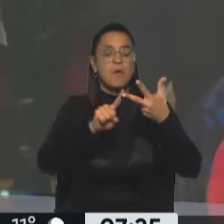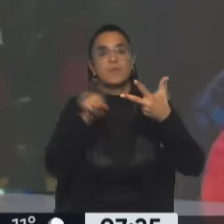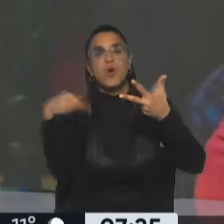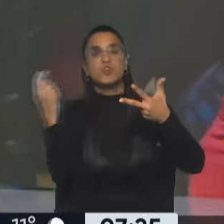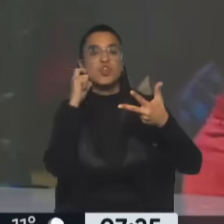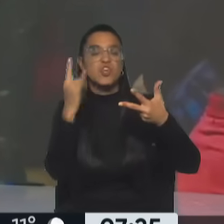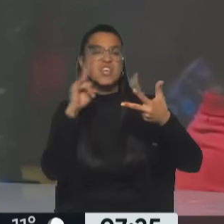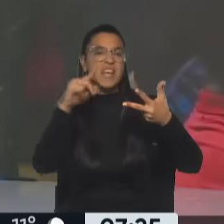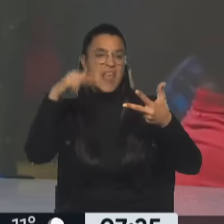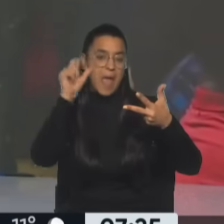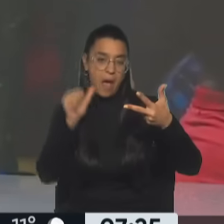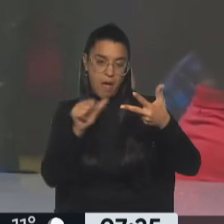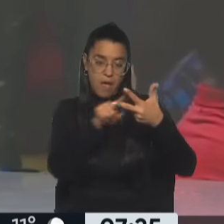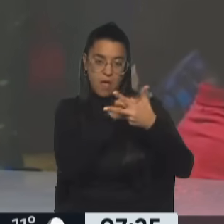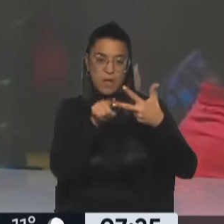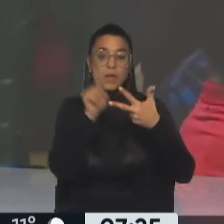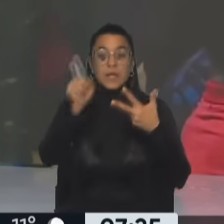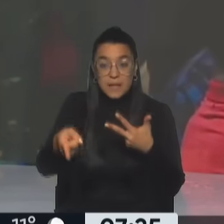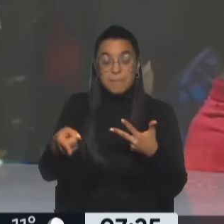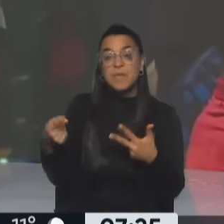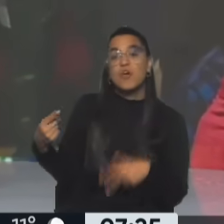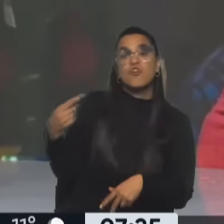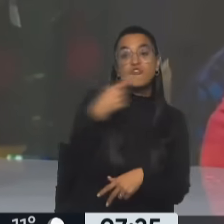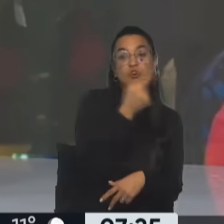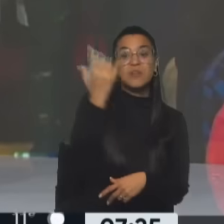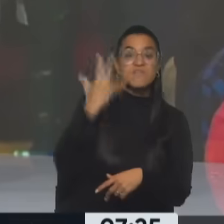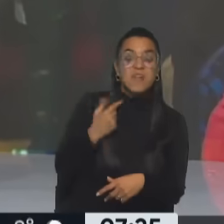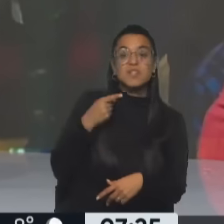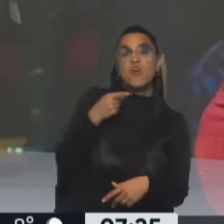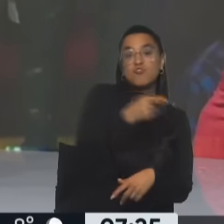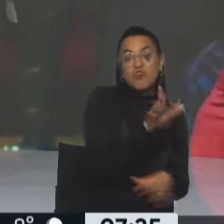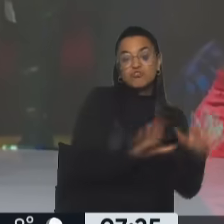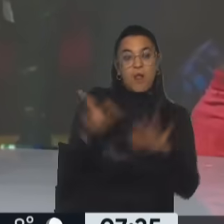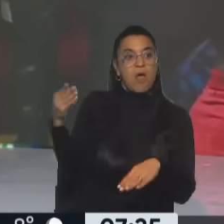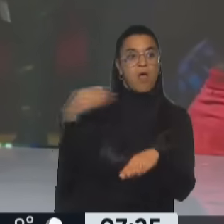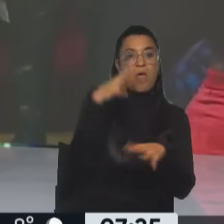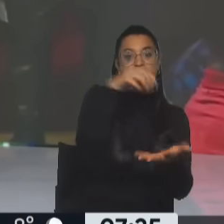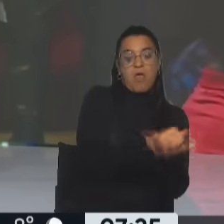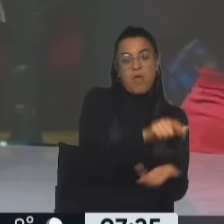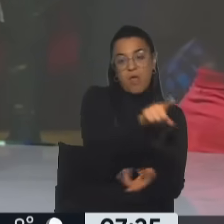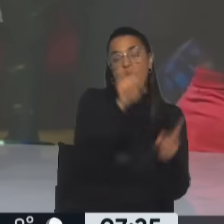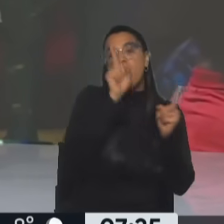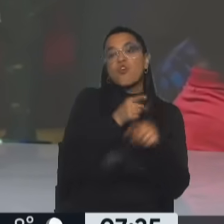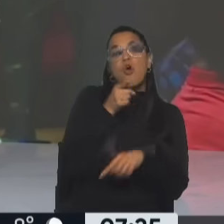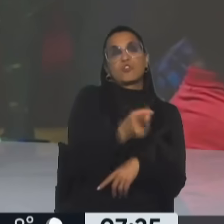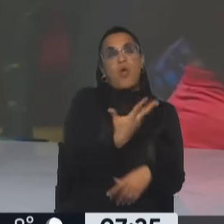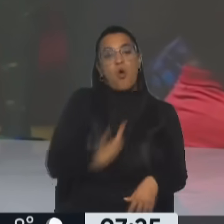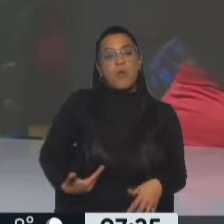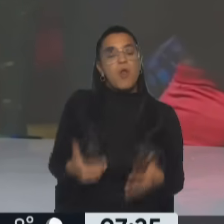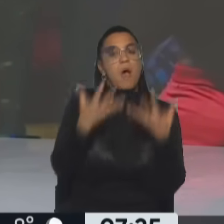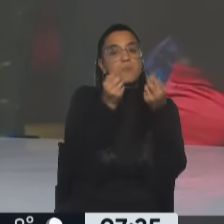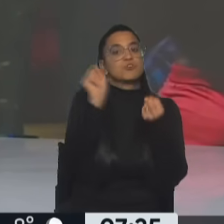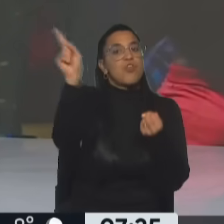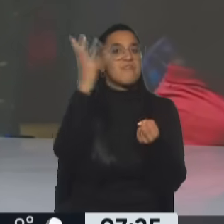sufrieron golpes de Estado. También en contra de Francia, en contra de la intervención francesa y en contra de los gobiernos respaldados